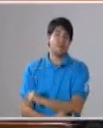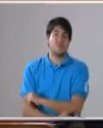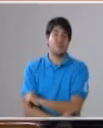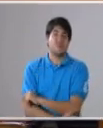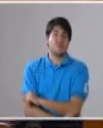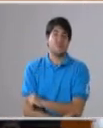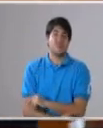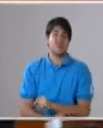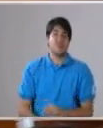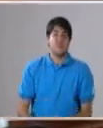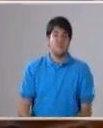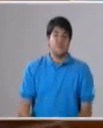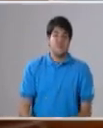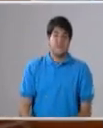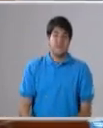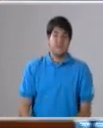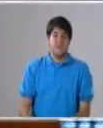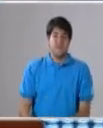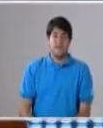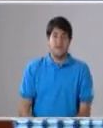había otro que se llamaba Johnny Cash,